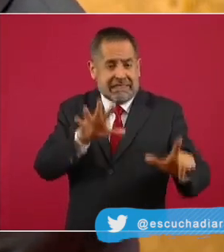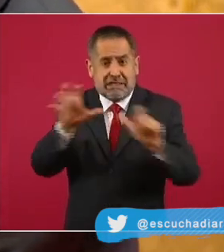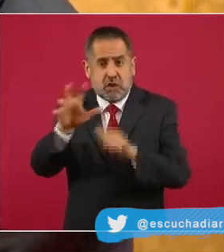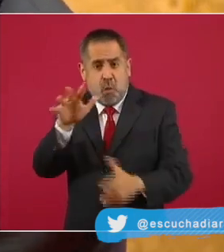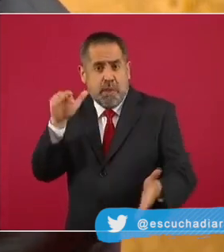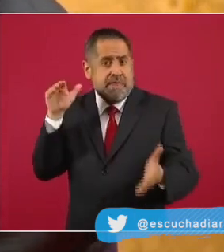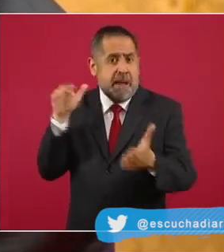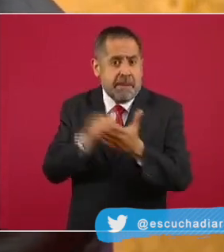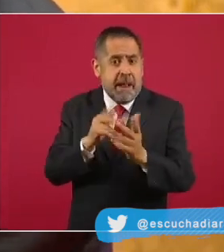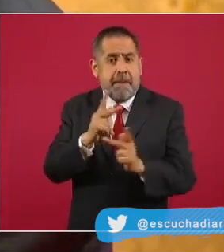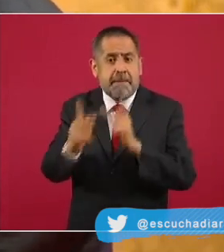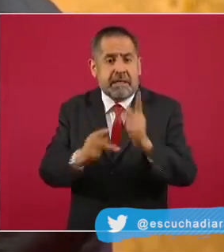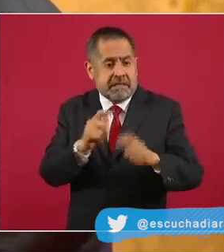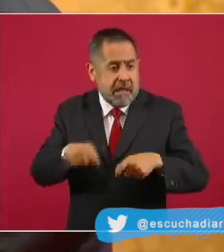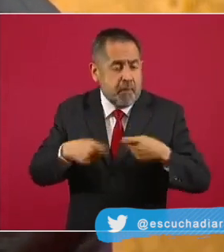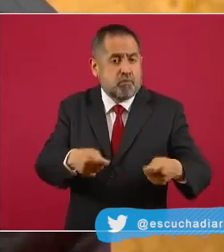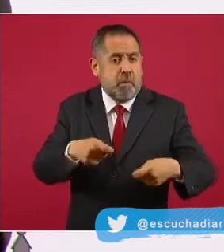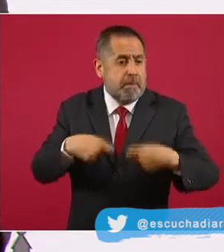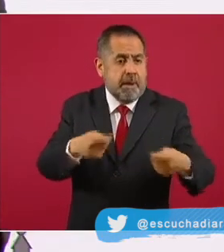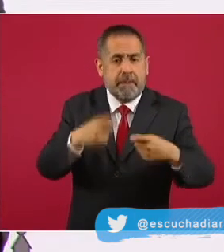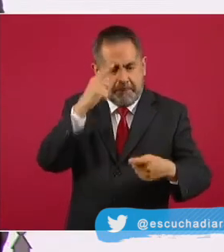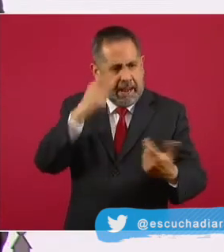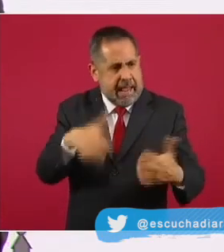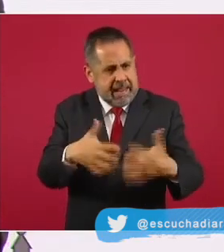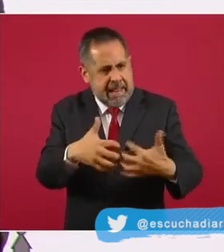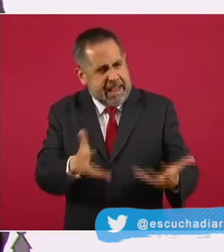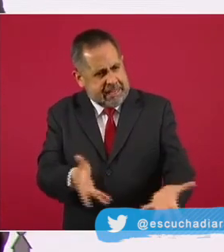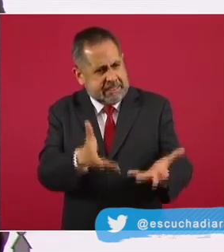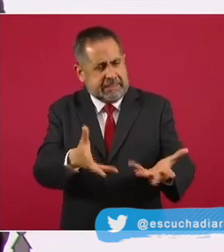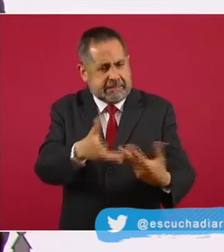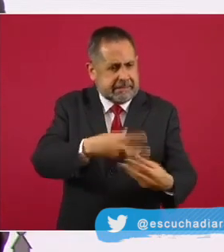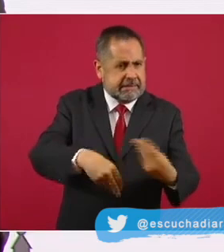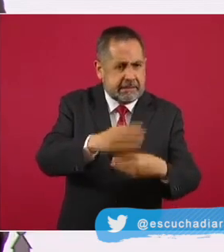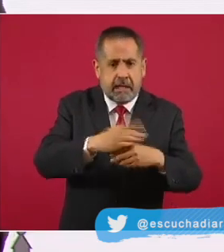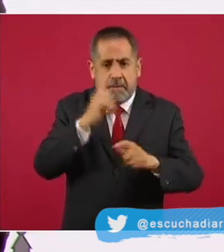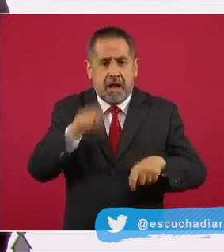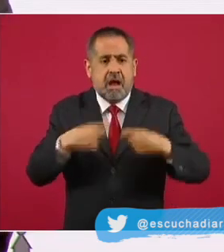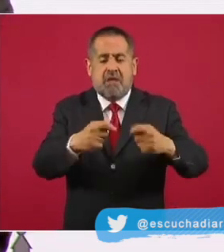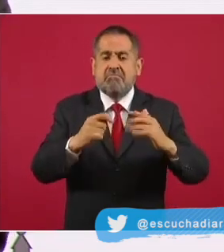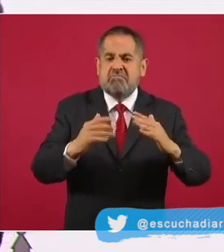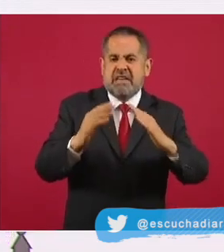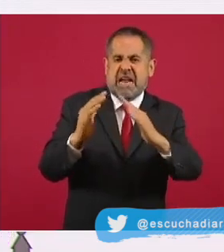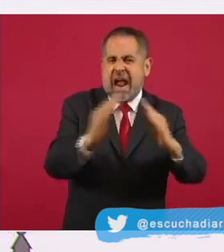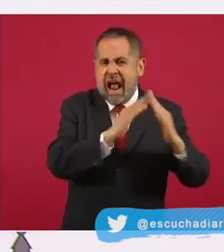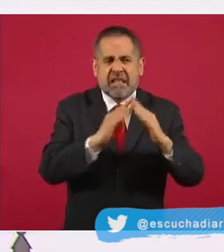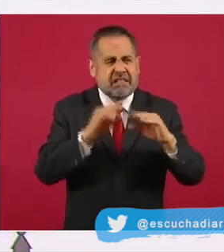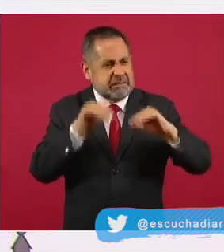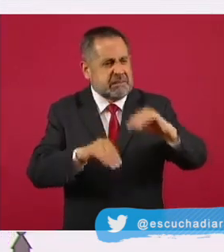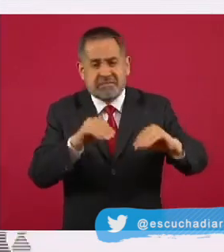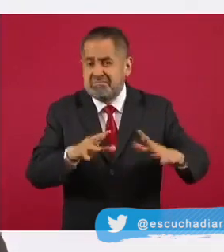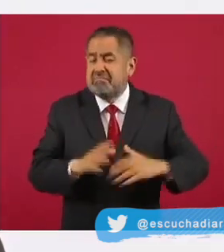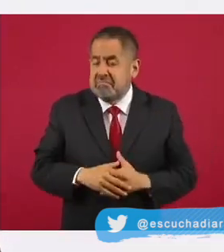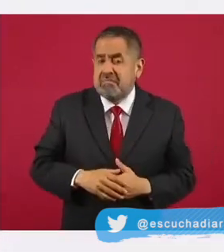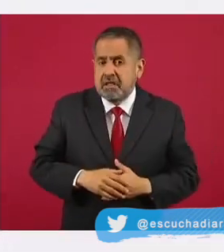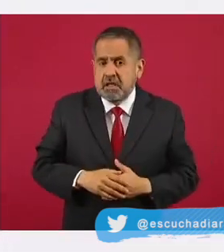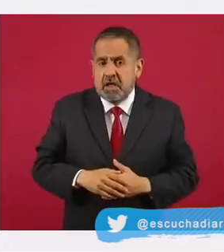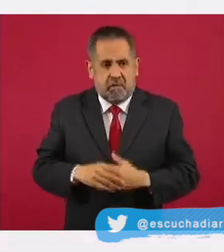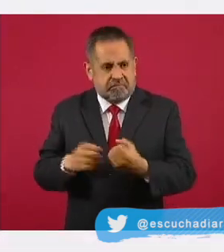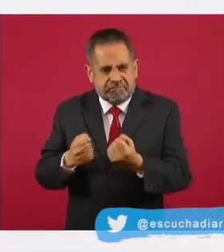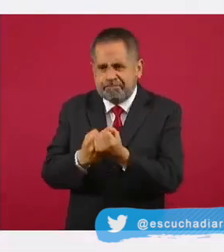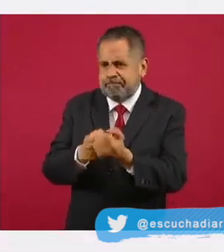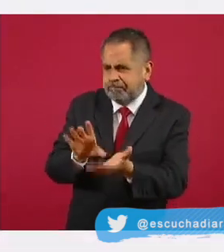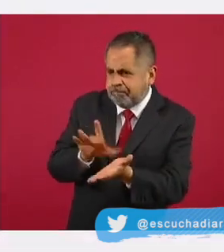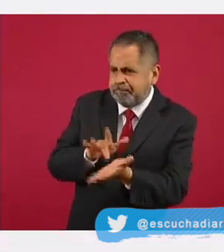2.750.000 créditos para actividades productivas y vivienda. En fin, se fortaleció el ingreso